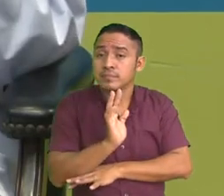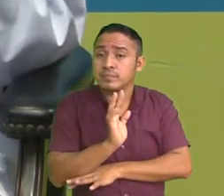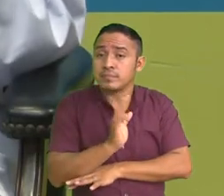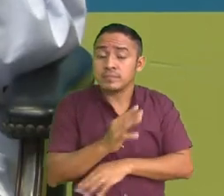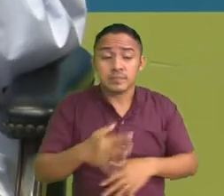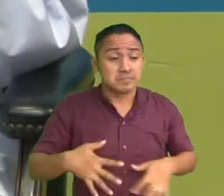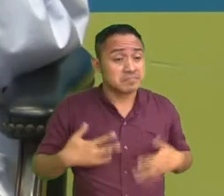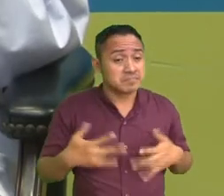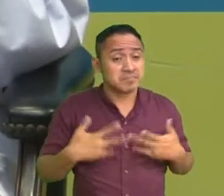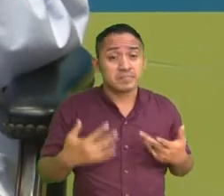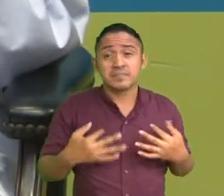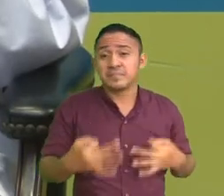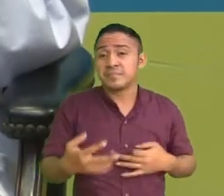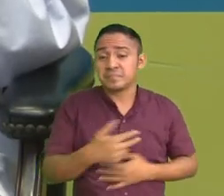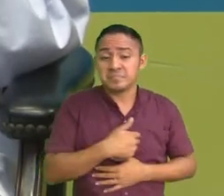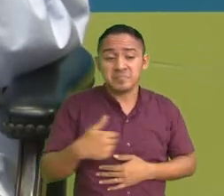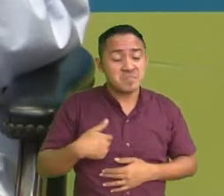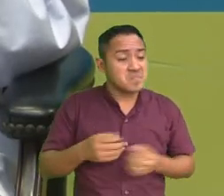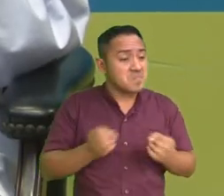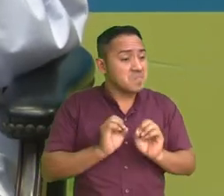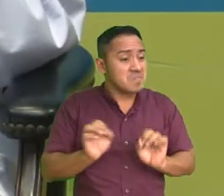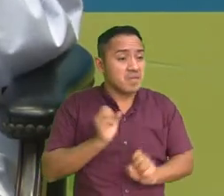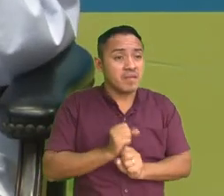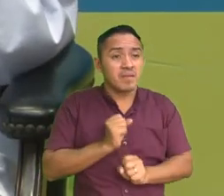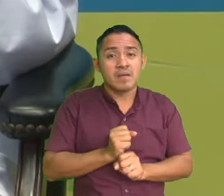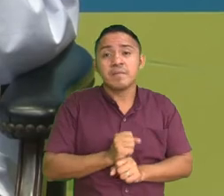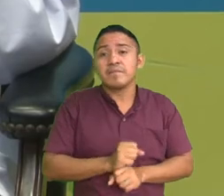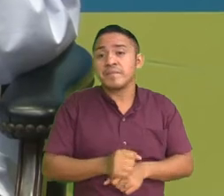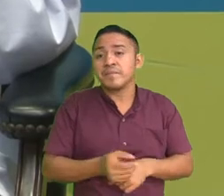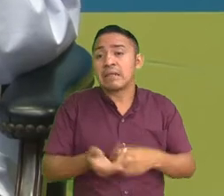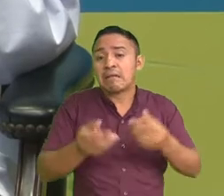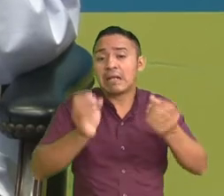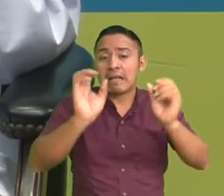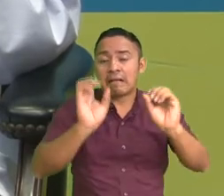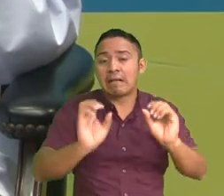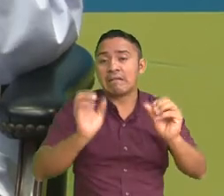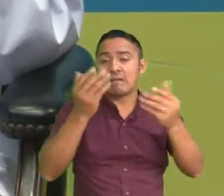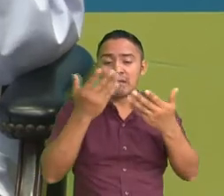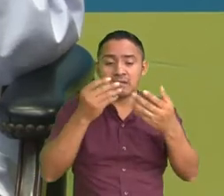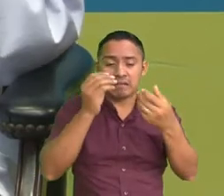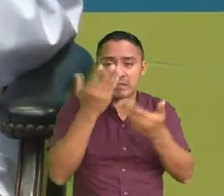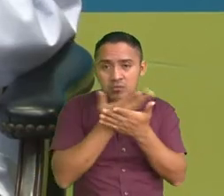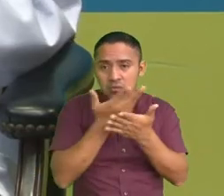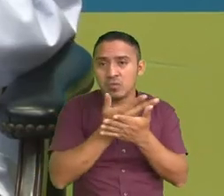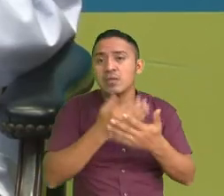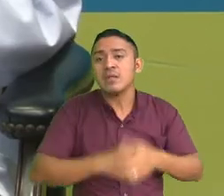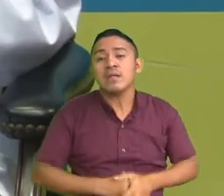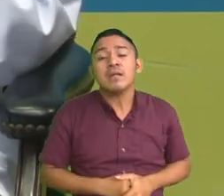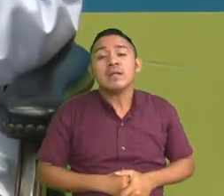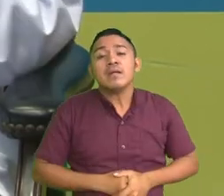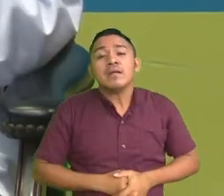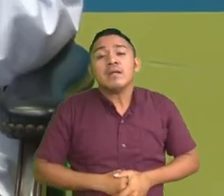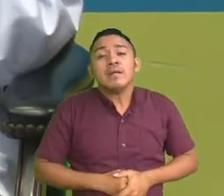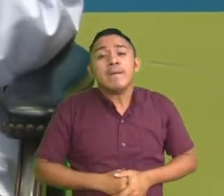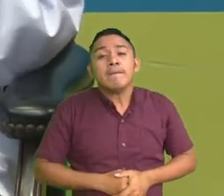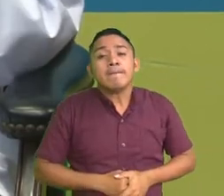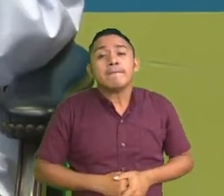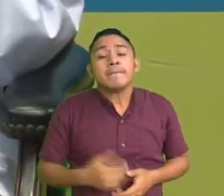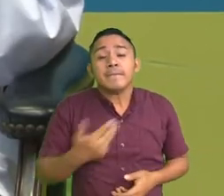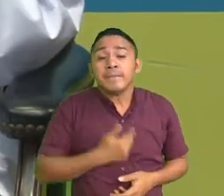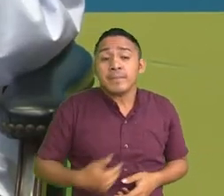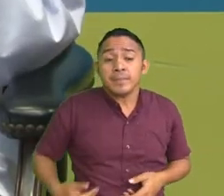Felices de la vida porque no tienen nada que hacer. Si tienen que estudiar en la tarde, por ejemplo, muchachos nuestros que estudian en la tarde en el Ministerio de